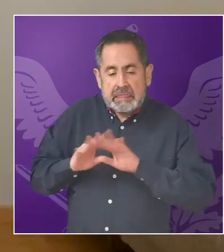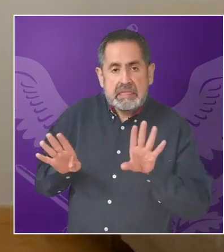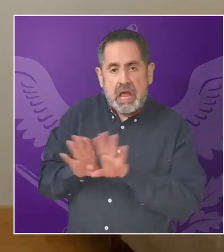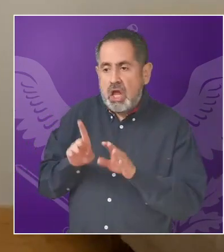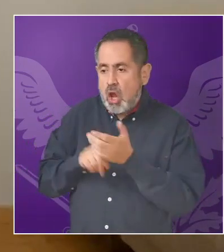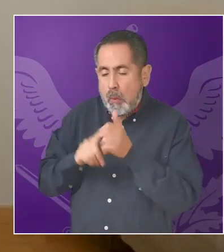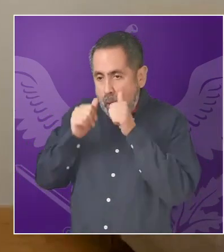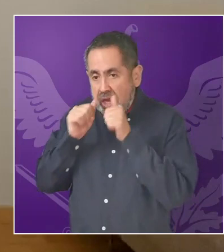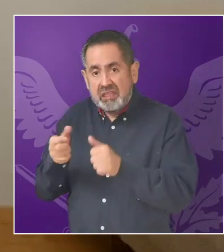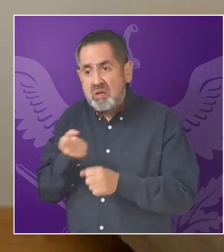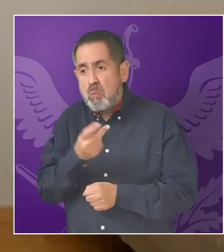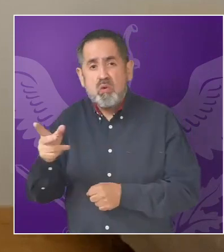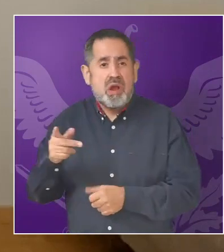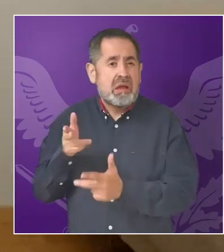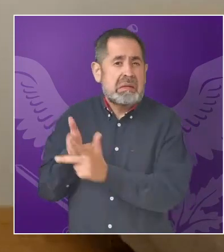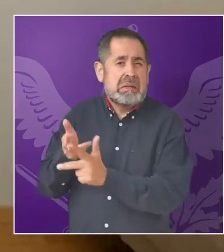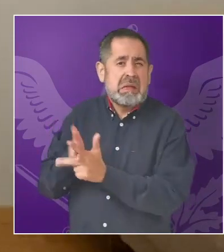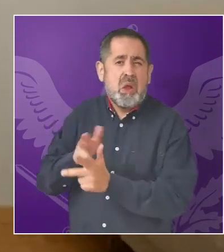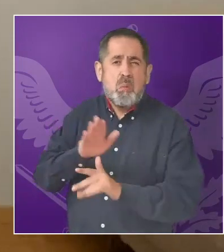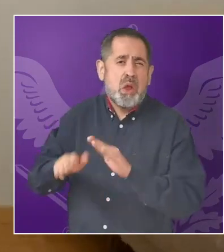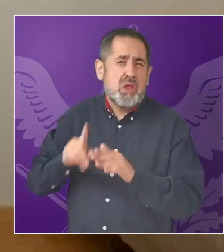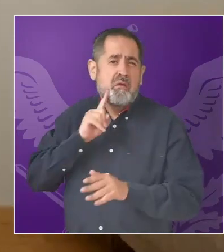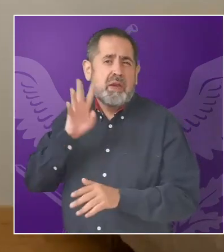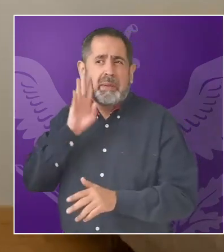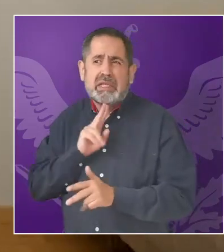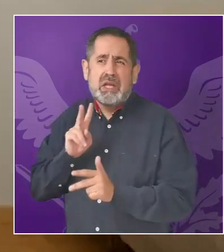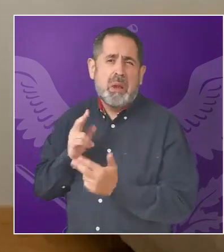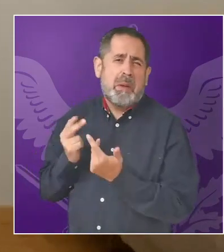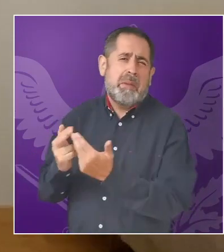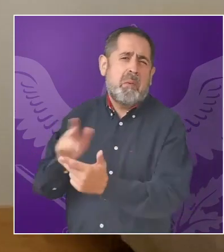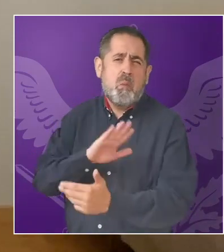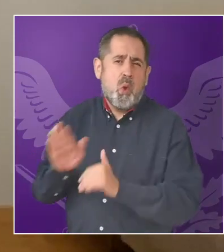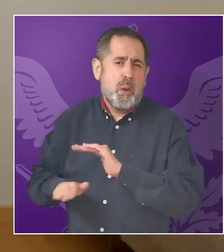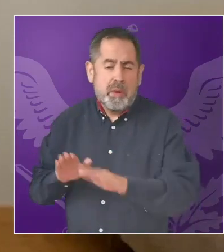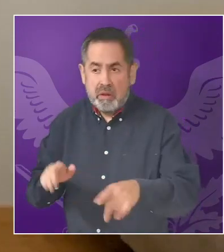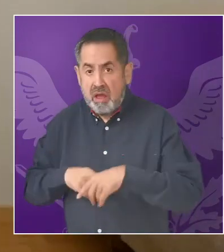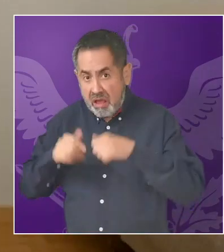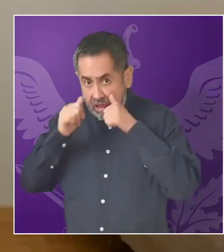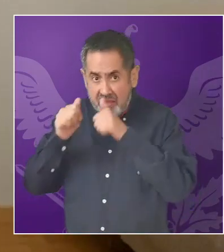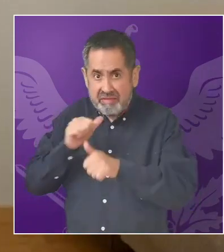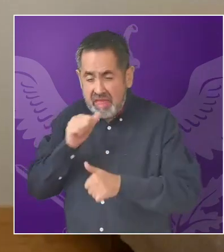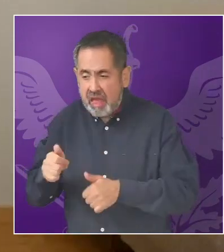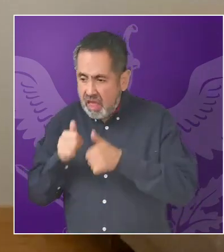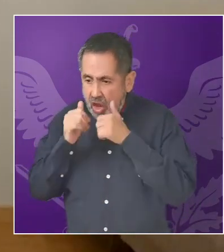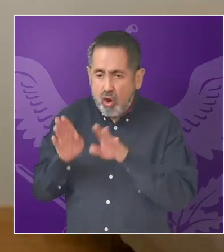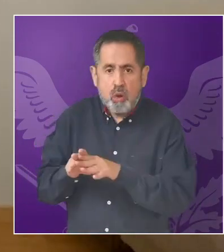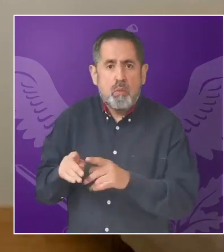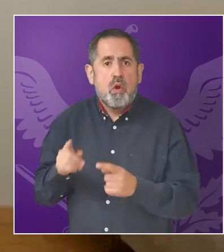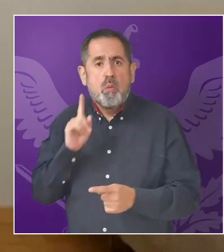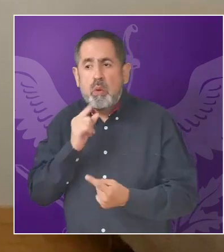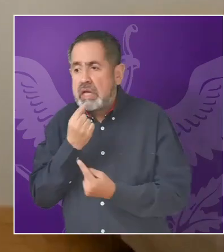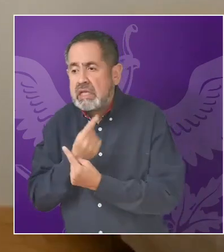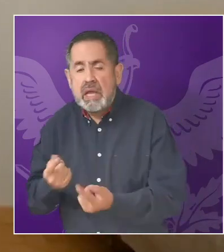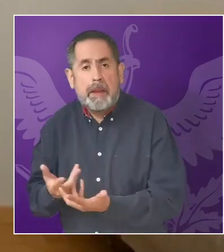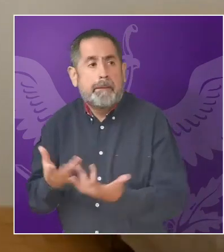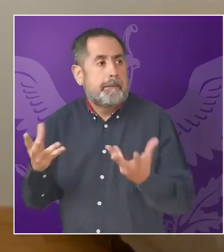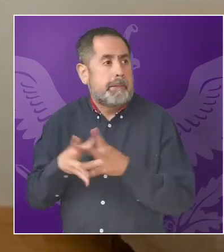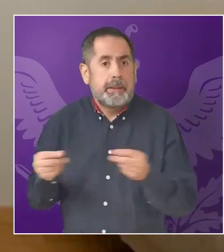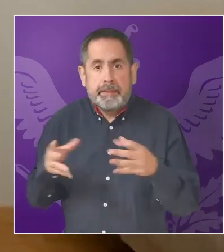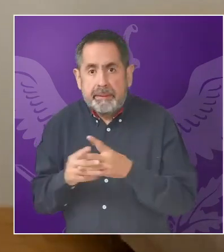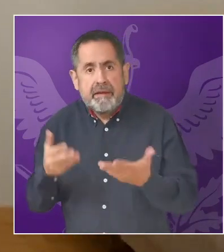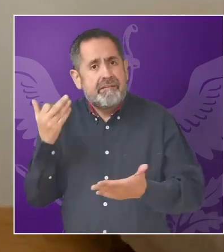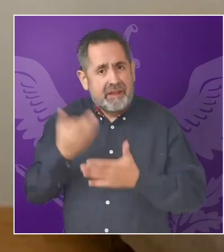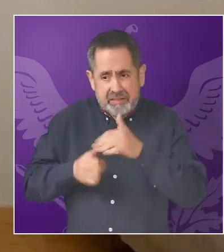atienda los altísimos índices de feminicidio, no atienda la desaparición de mujeres y niñas, no atienda la falta